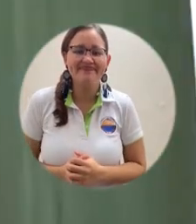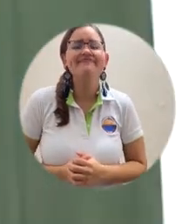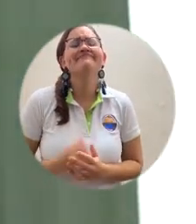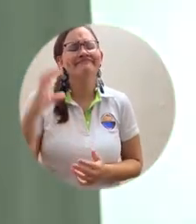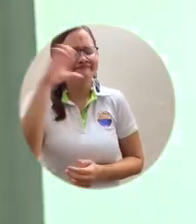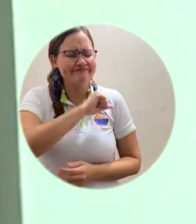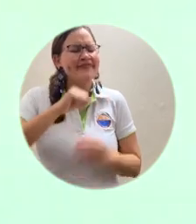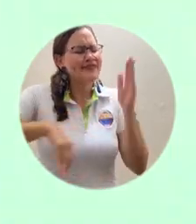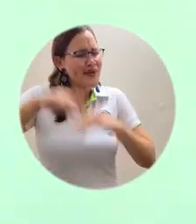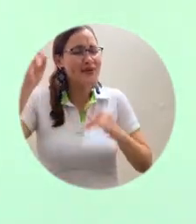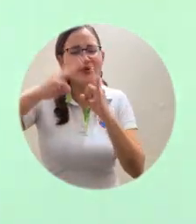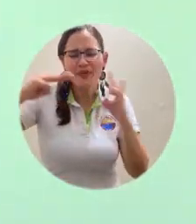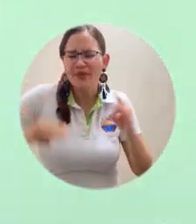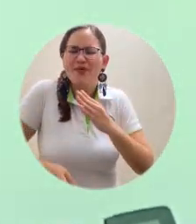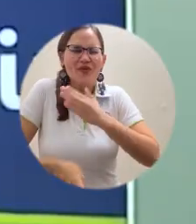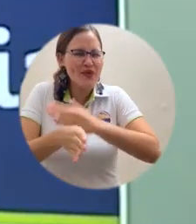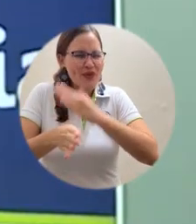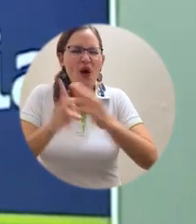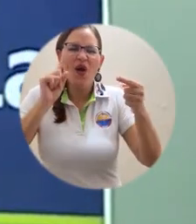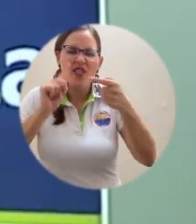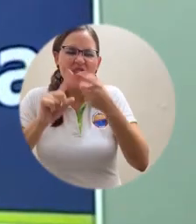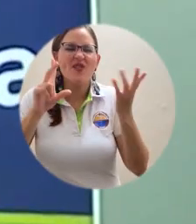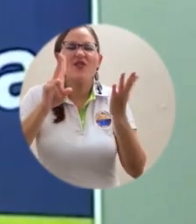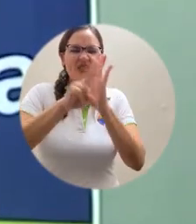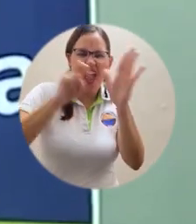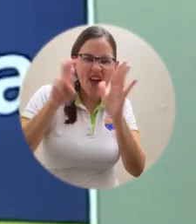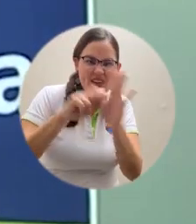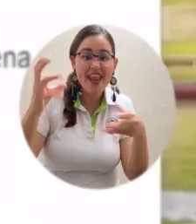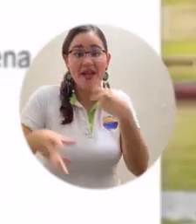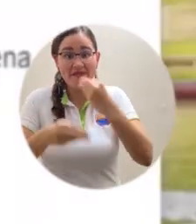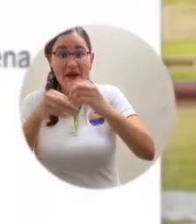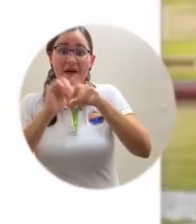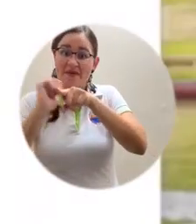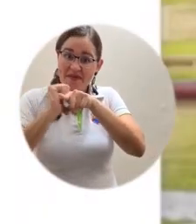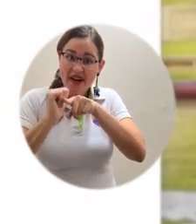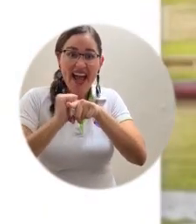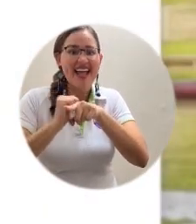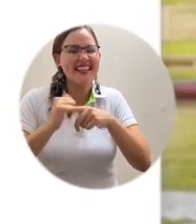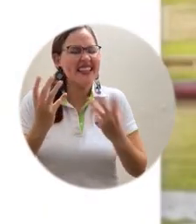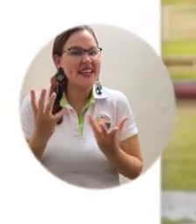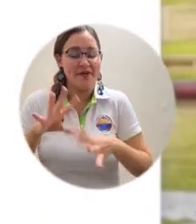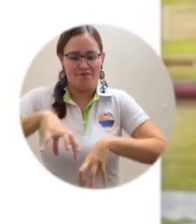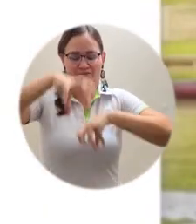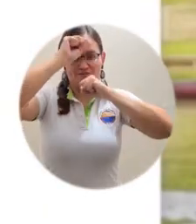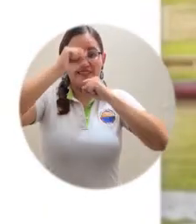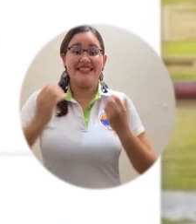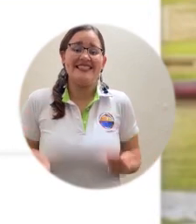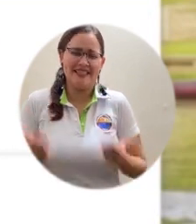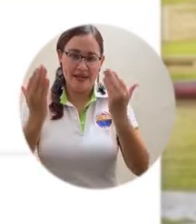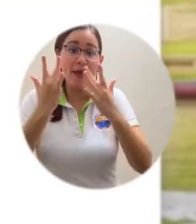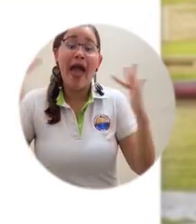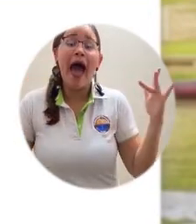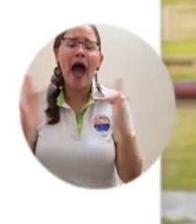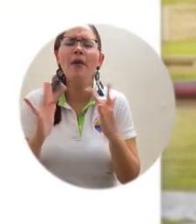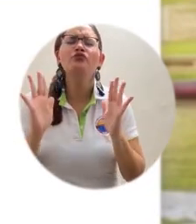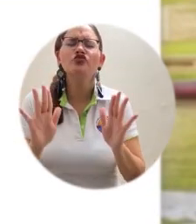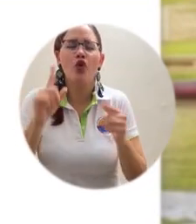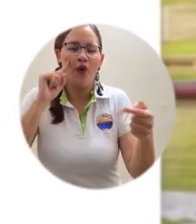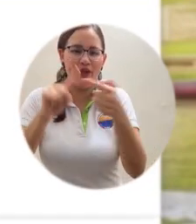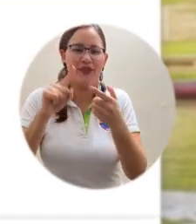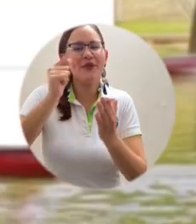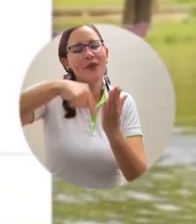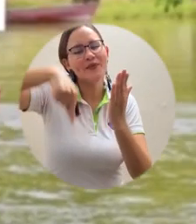continúa fortaleciendo el aprendizaje teórico-práctico en la comunidad estudiantil, aspectos claves en el marco del proceso de autoevaluación con